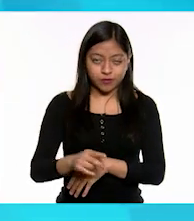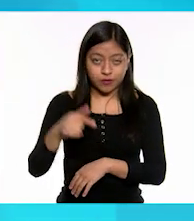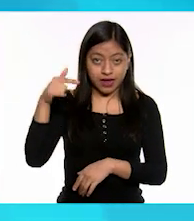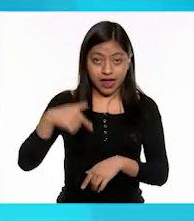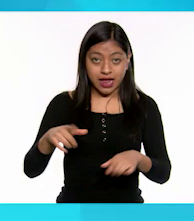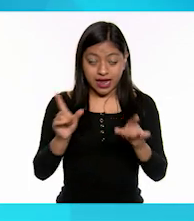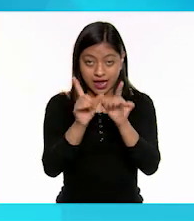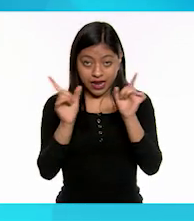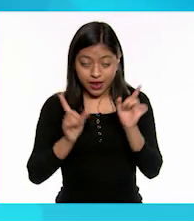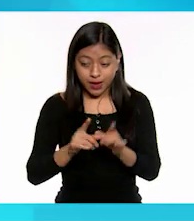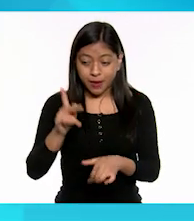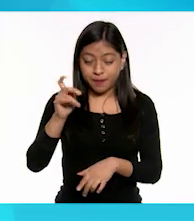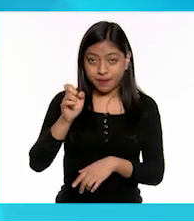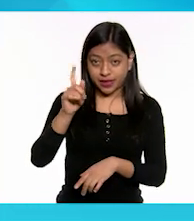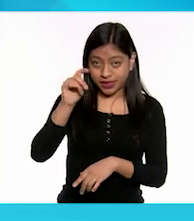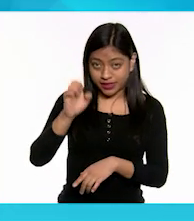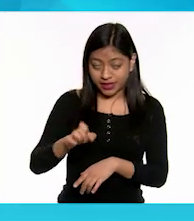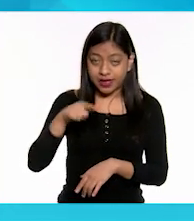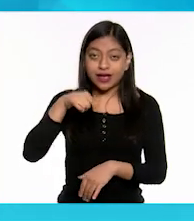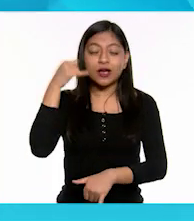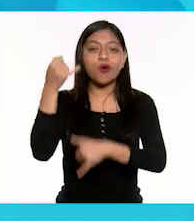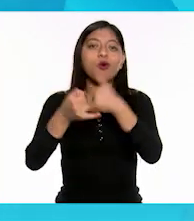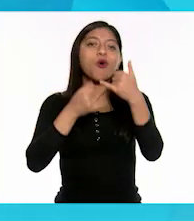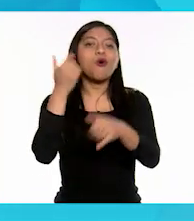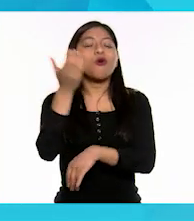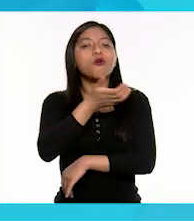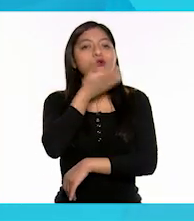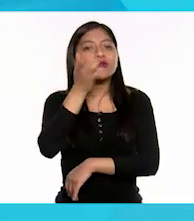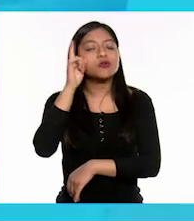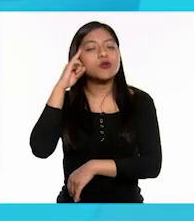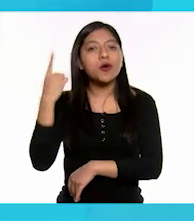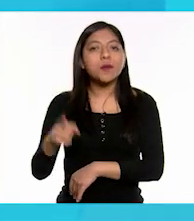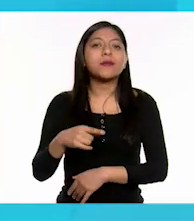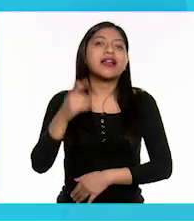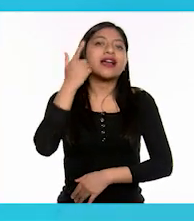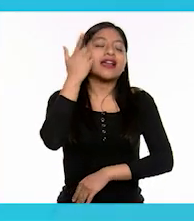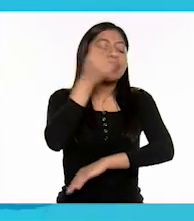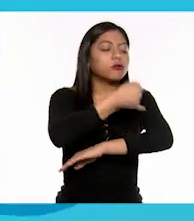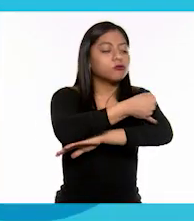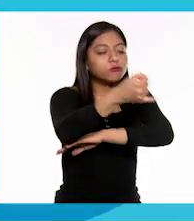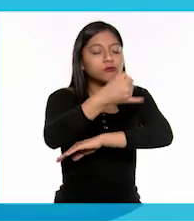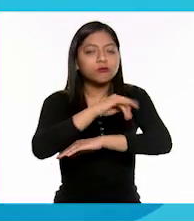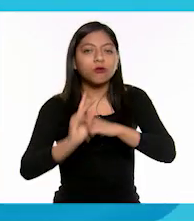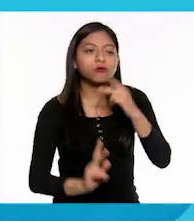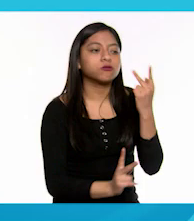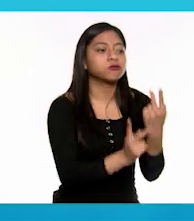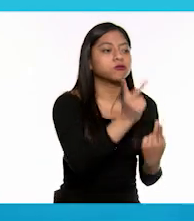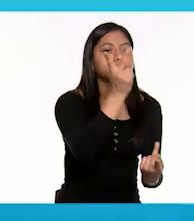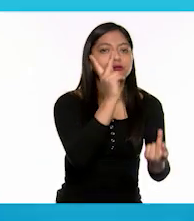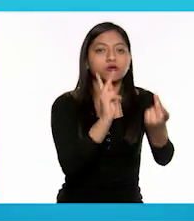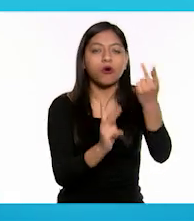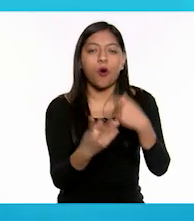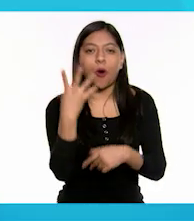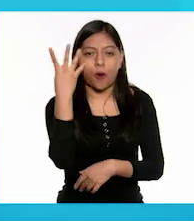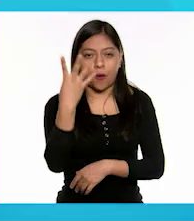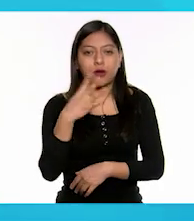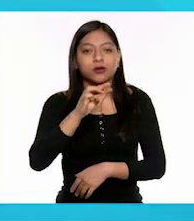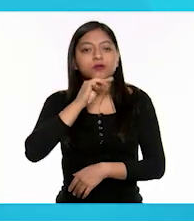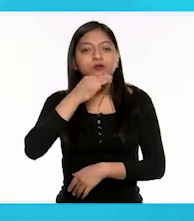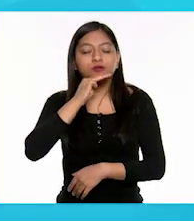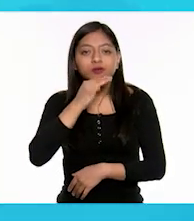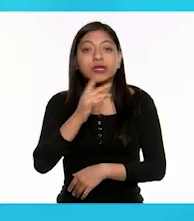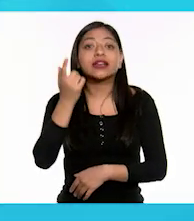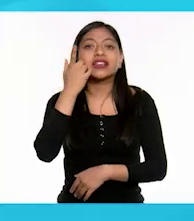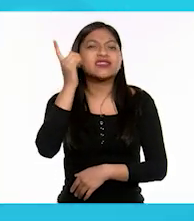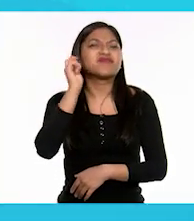laguna pp tenemos nuestro propio juego para pedir las buenas cosechas usamos los cuatro tipos de maíz porque